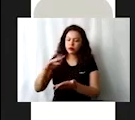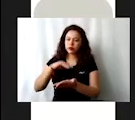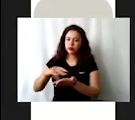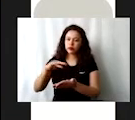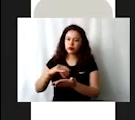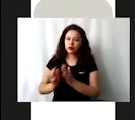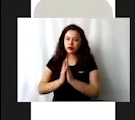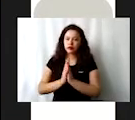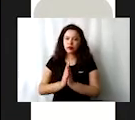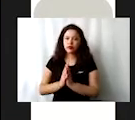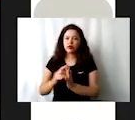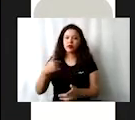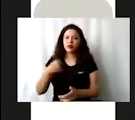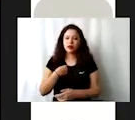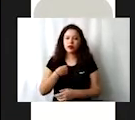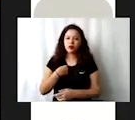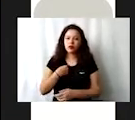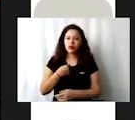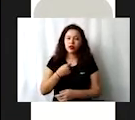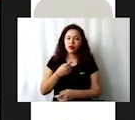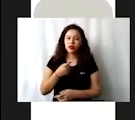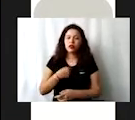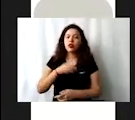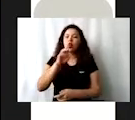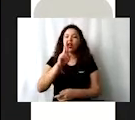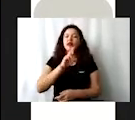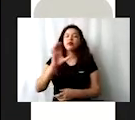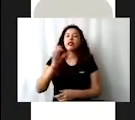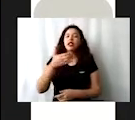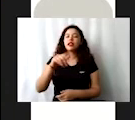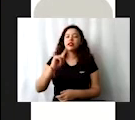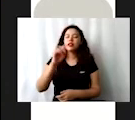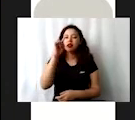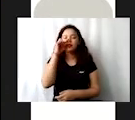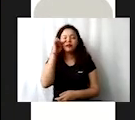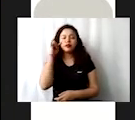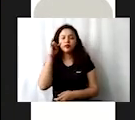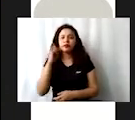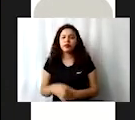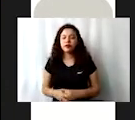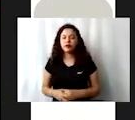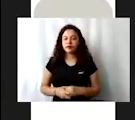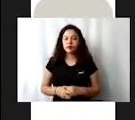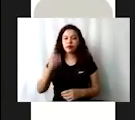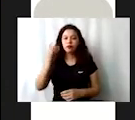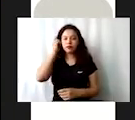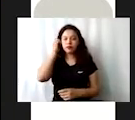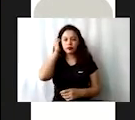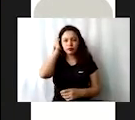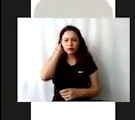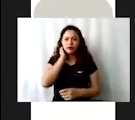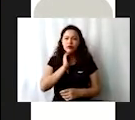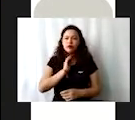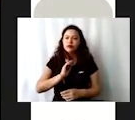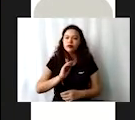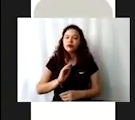respondiendo? Porque yo no alcanzo a ver las respuestas de mis participantes. ¿Qué responden